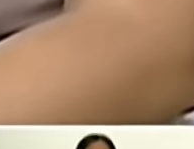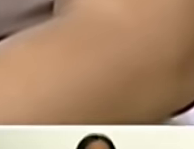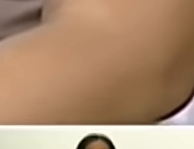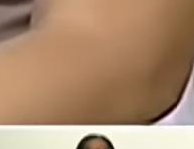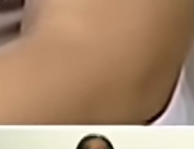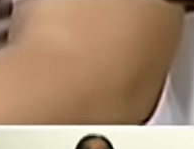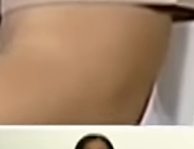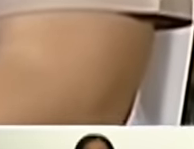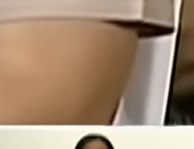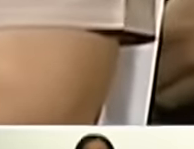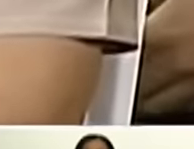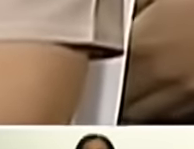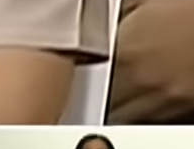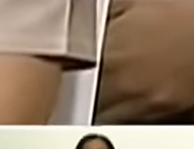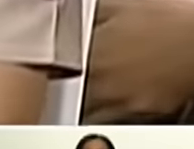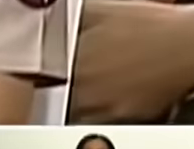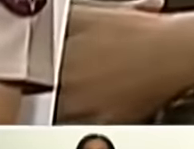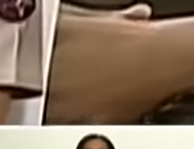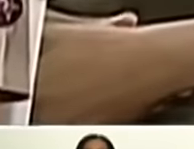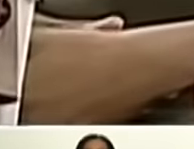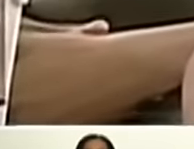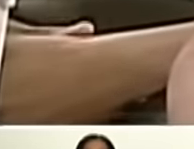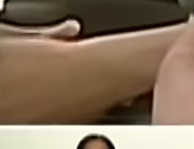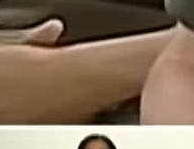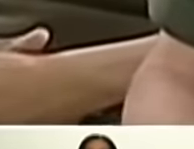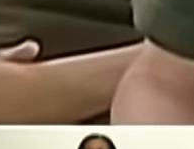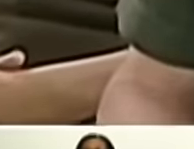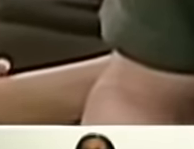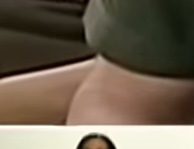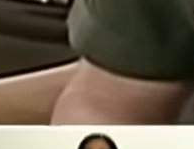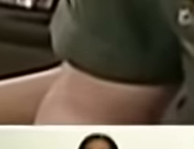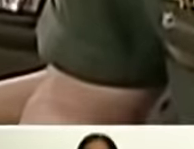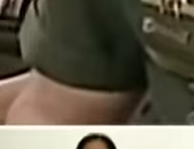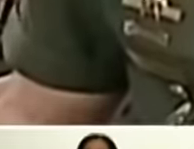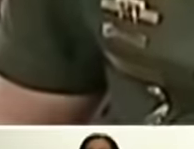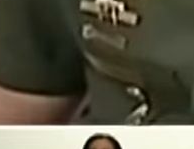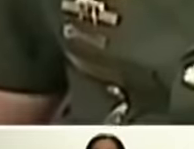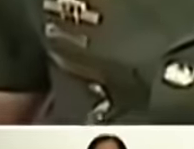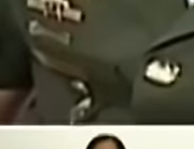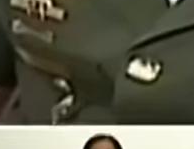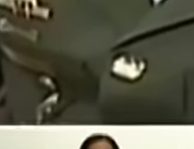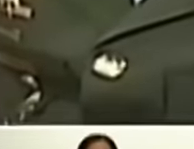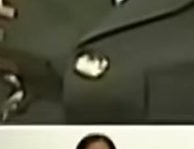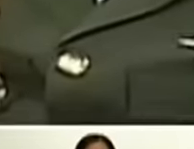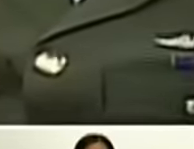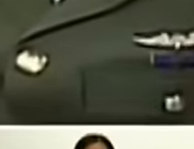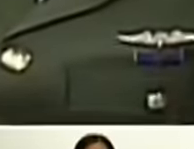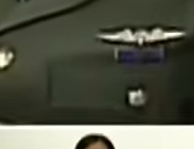que lo he denominado la conspiración contra Venezuela.